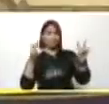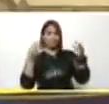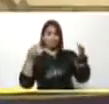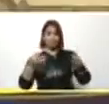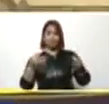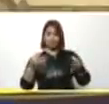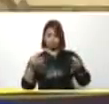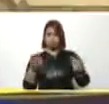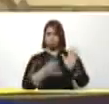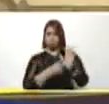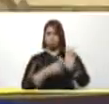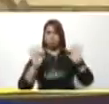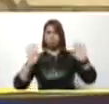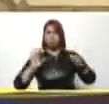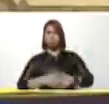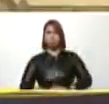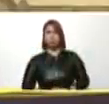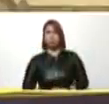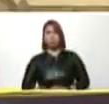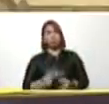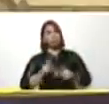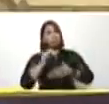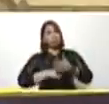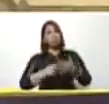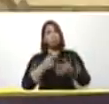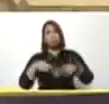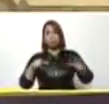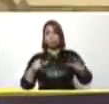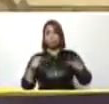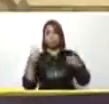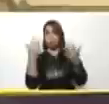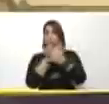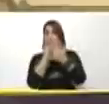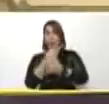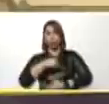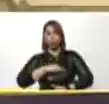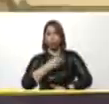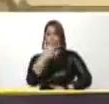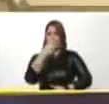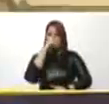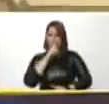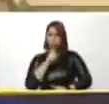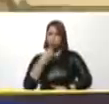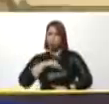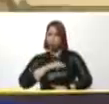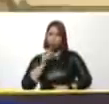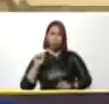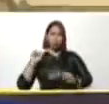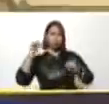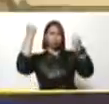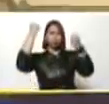verdad. Pero sin lugar a dudas, en estos 3 años hemos triunfado.